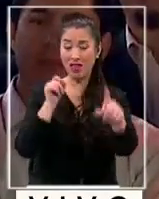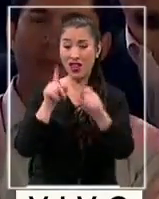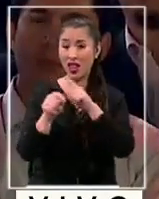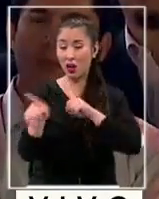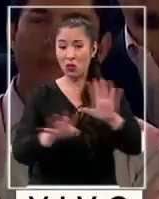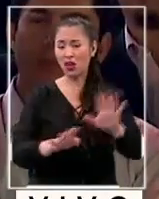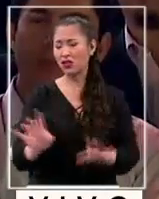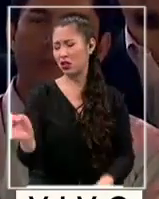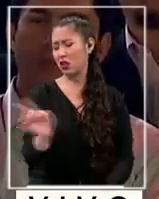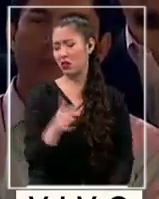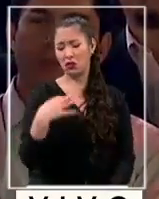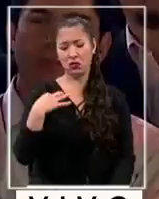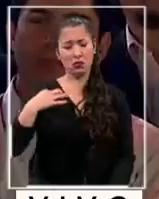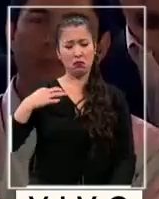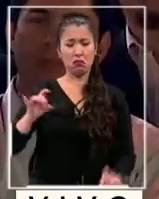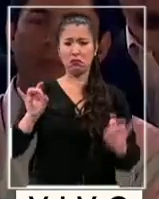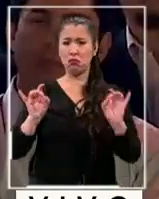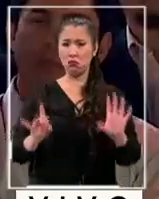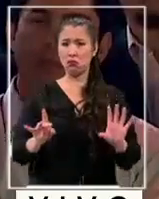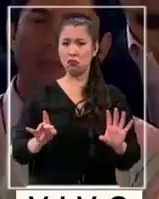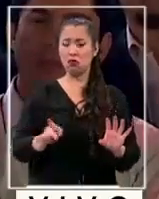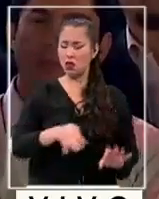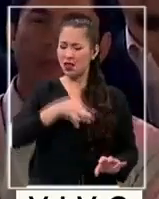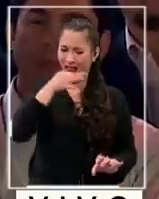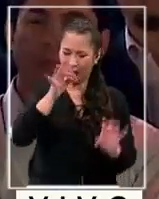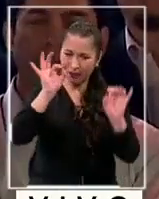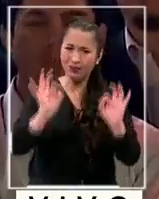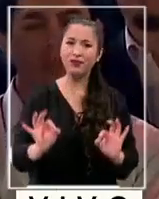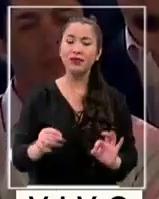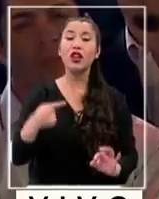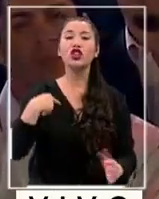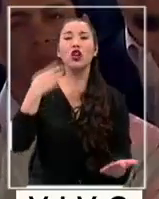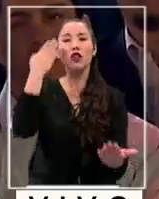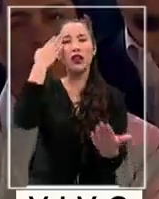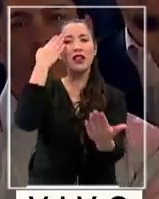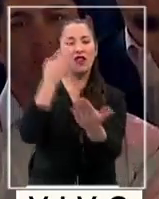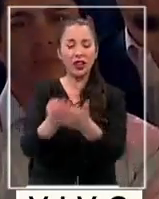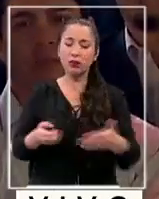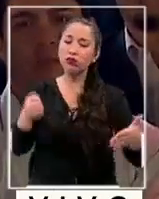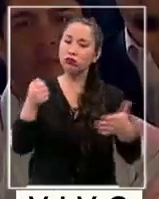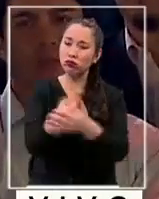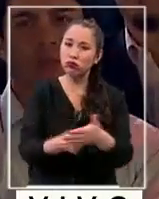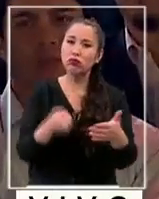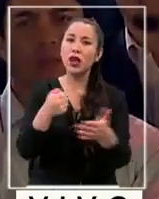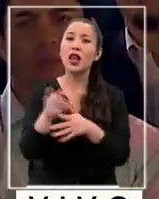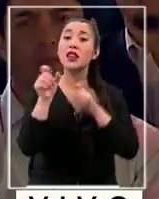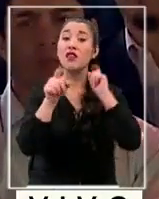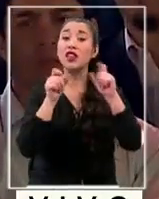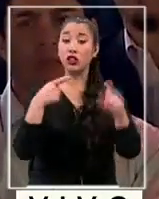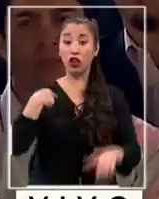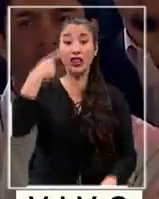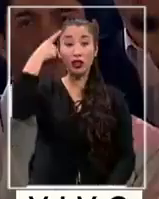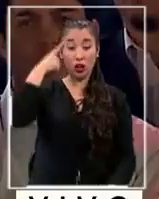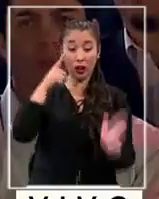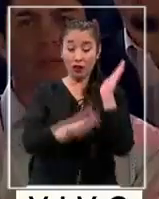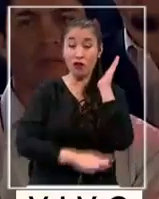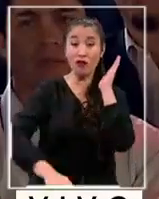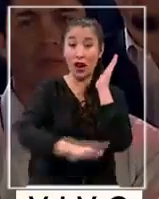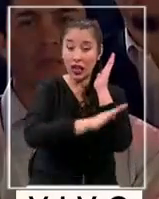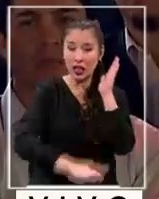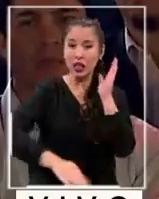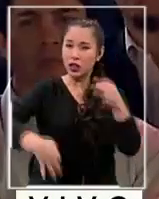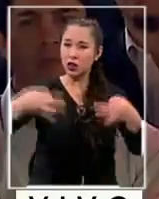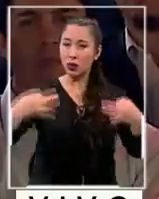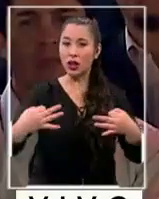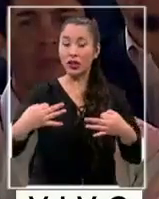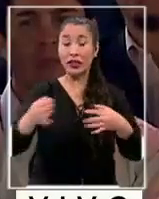dicho lo que no soy. Voy para adelante defendiendo mis principios y mis convicciones, aunque a